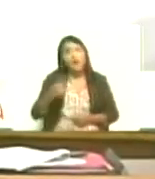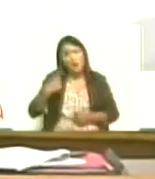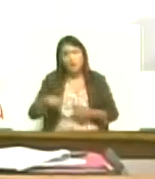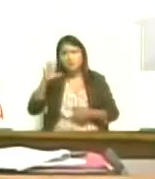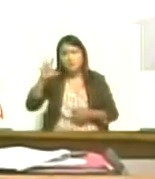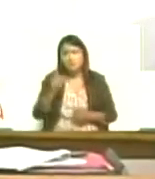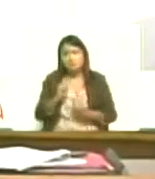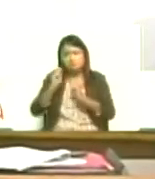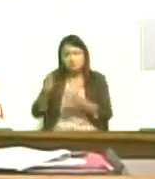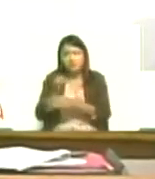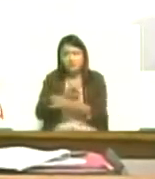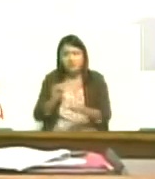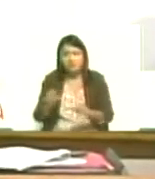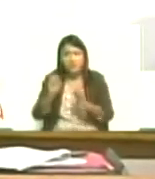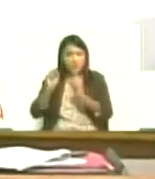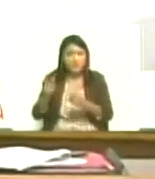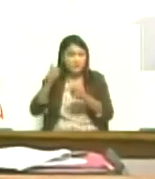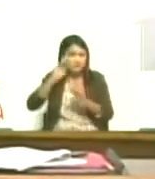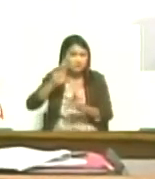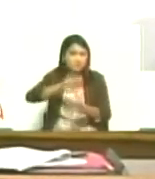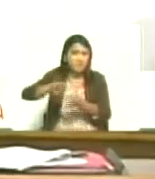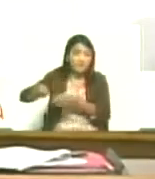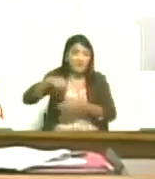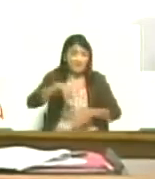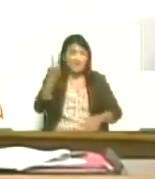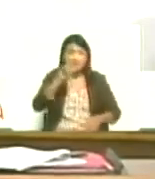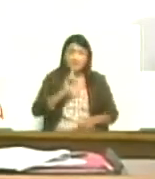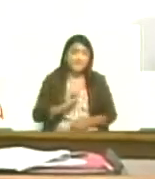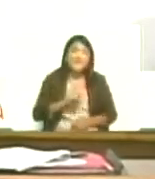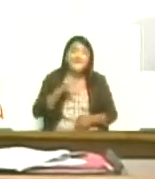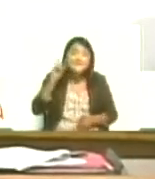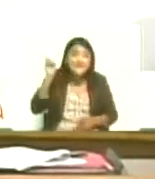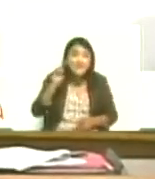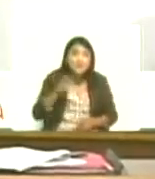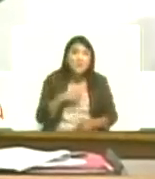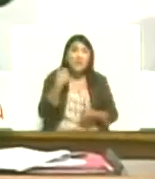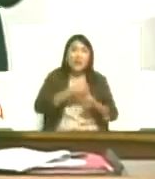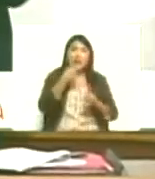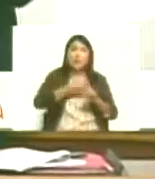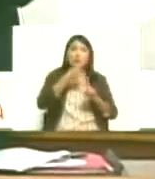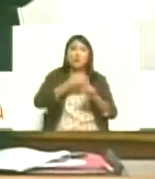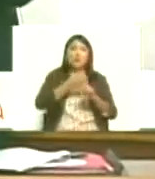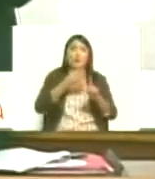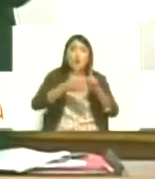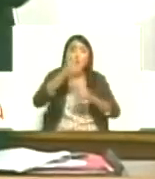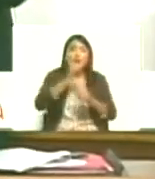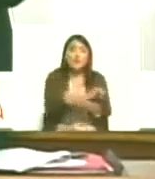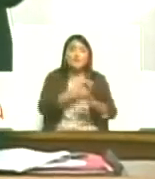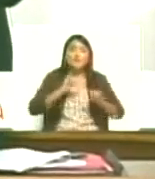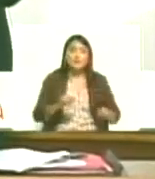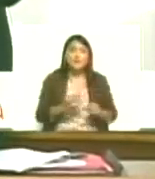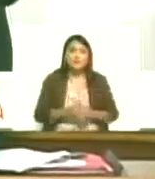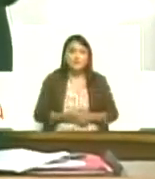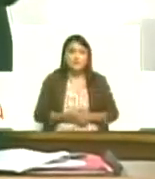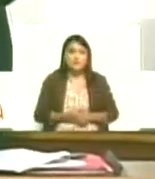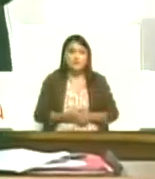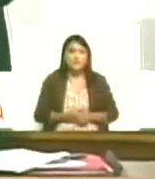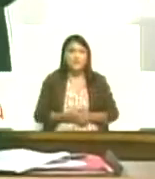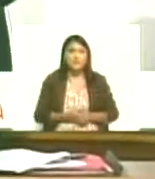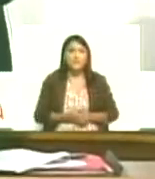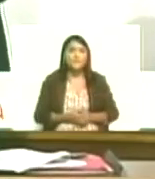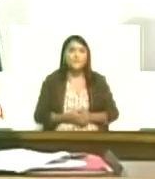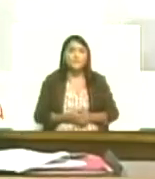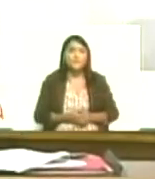independencia. No fue Venezuela. Venezuela regó con la sangre de sus hijos y de sus hijas todo el extenso y